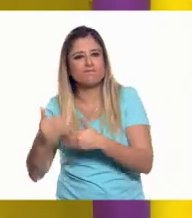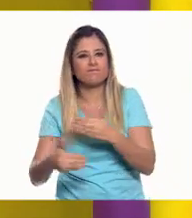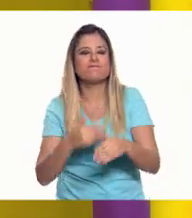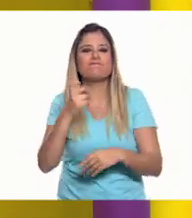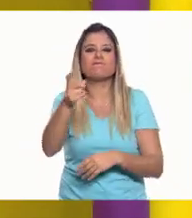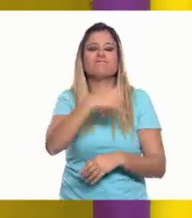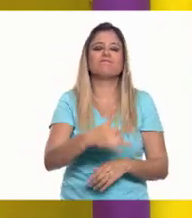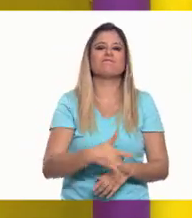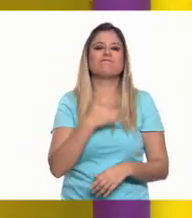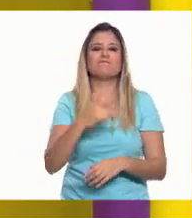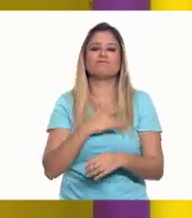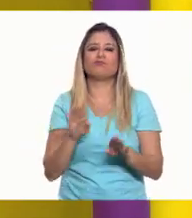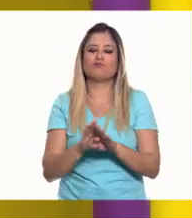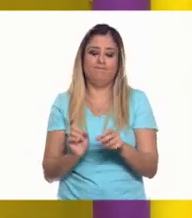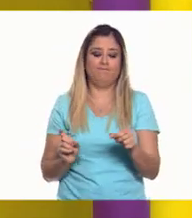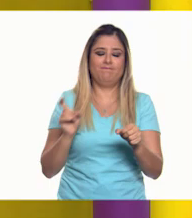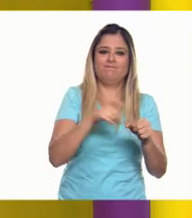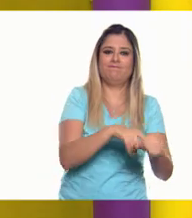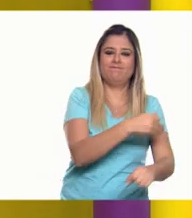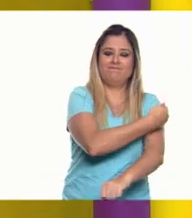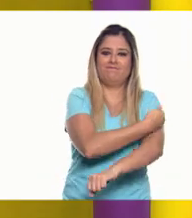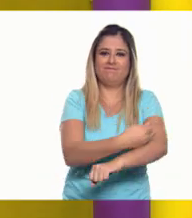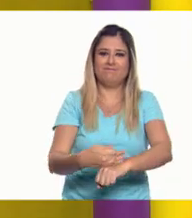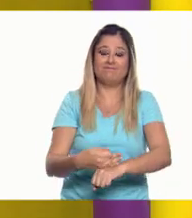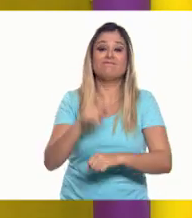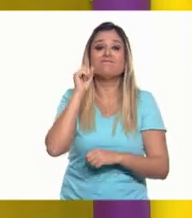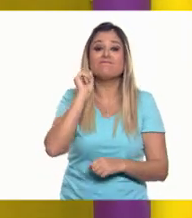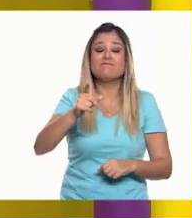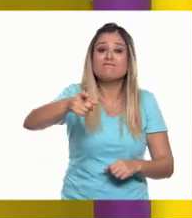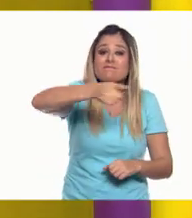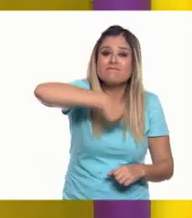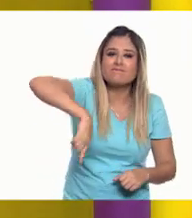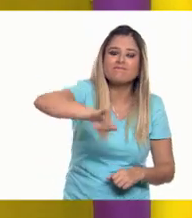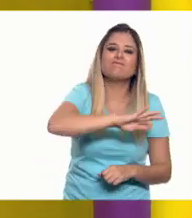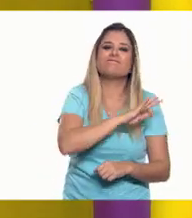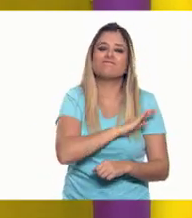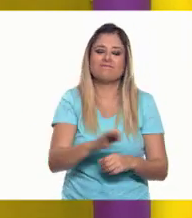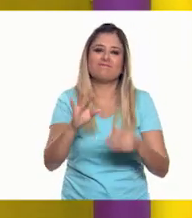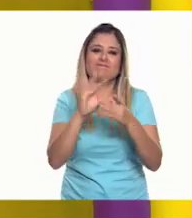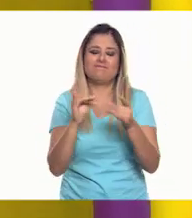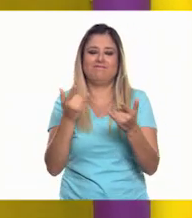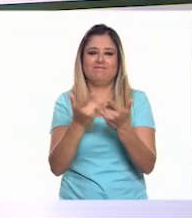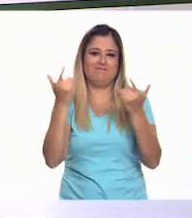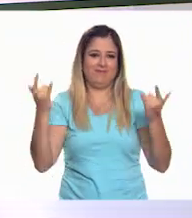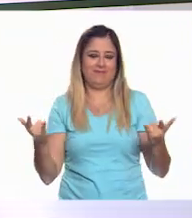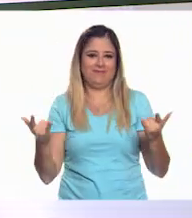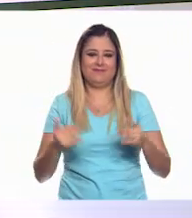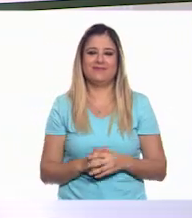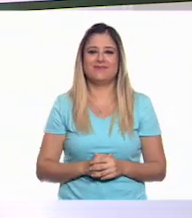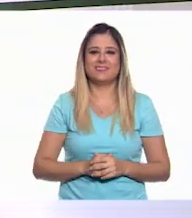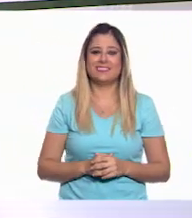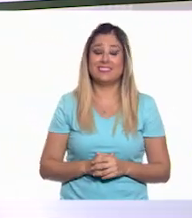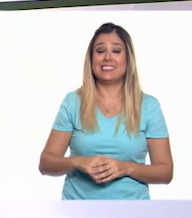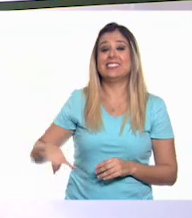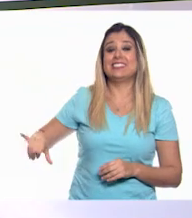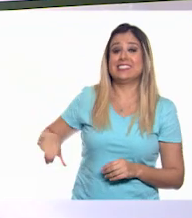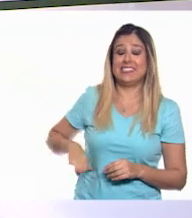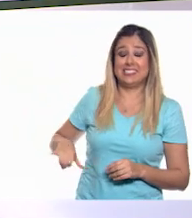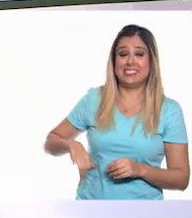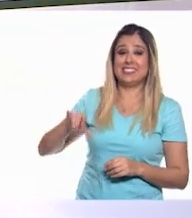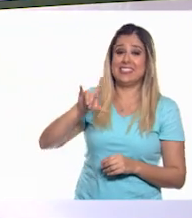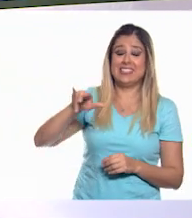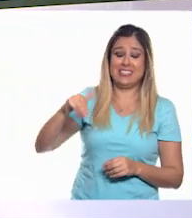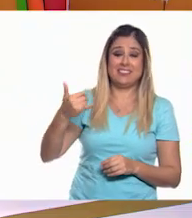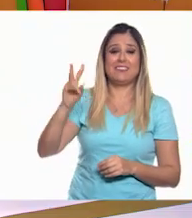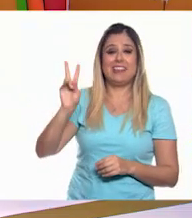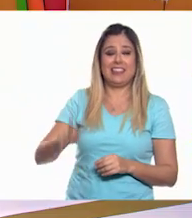a sentir parte de esa familia y también nosotros y nosotras podemos contar nuestra historia. Ah, qué interesante, Eleni, es